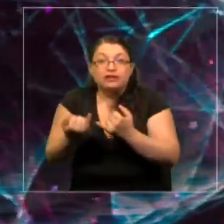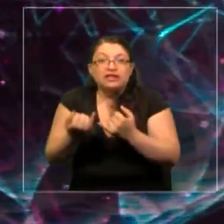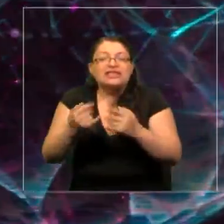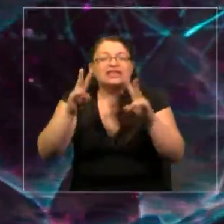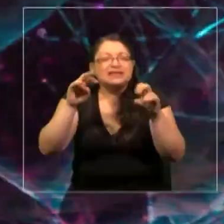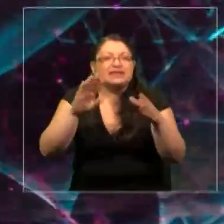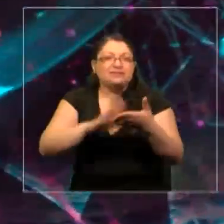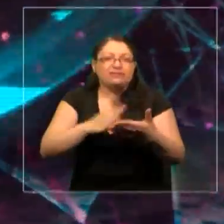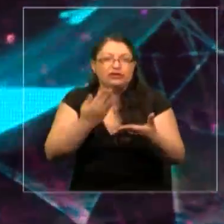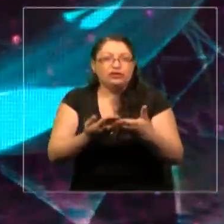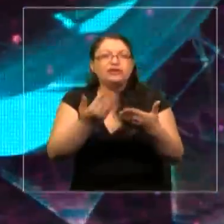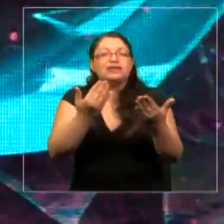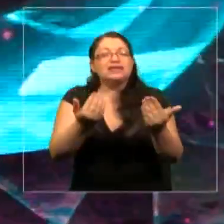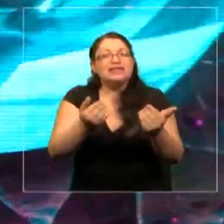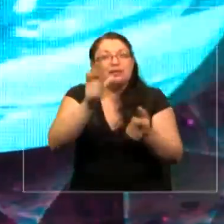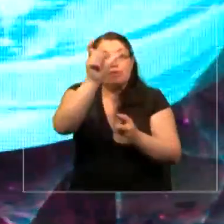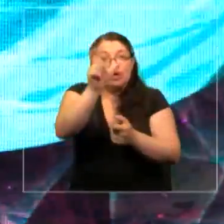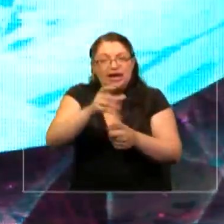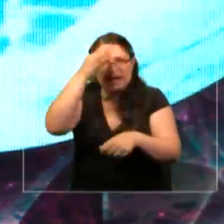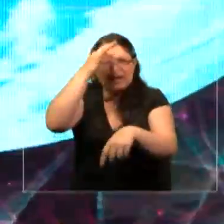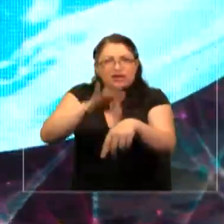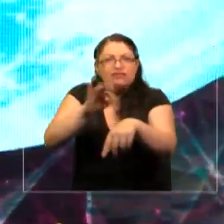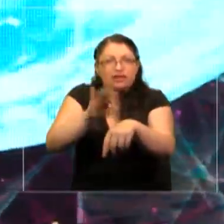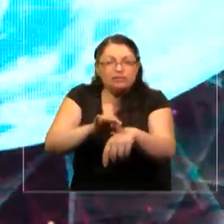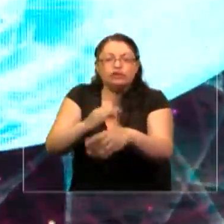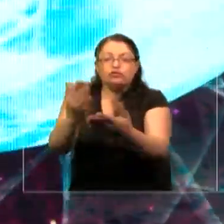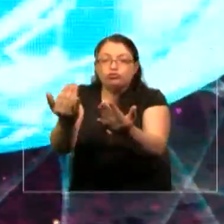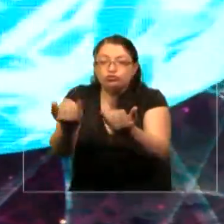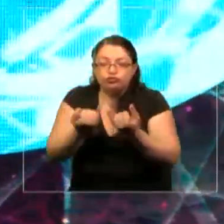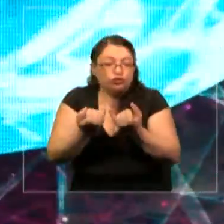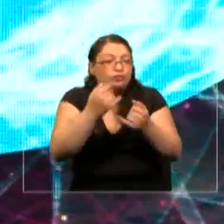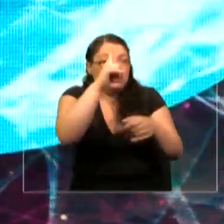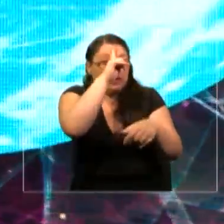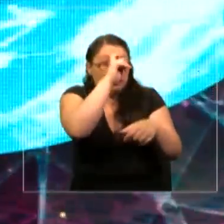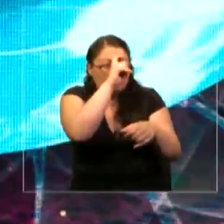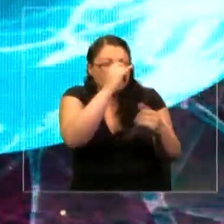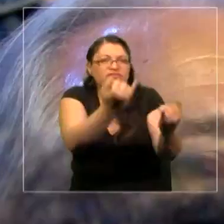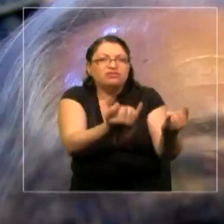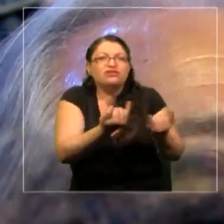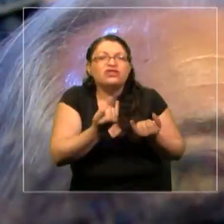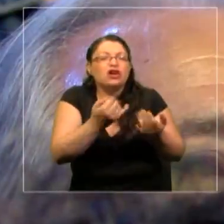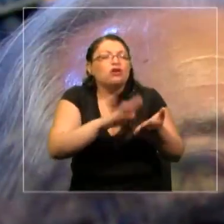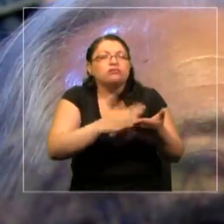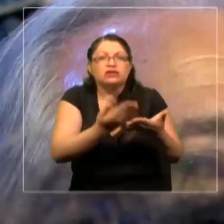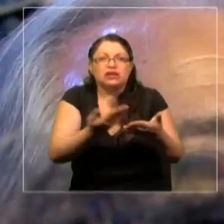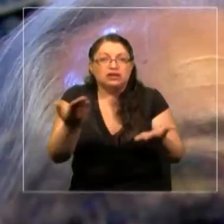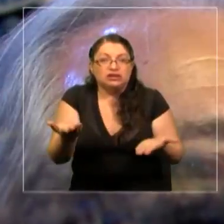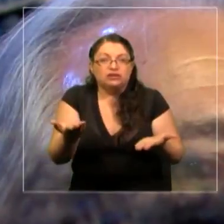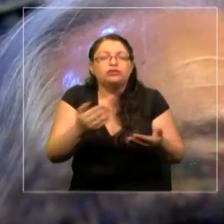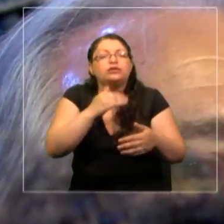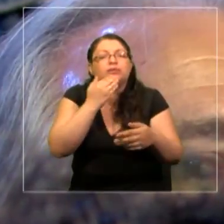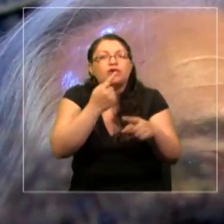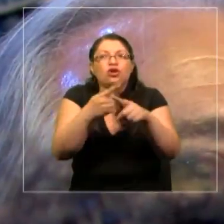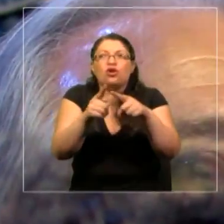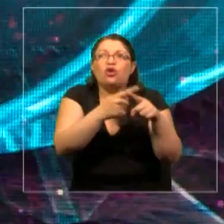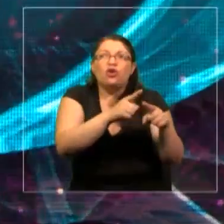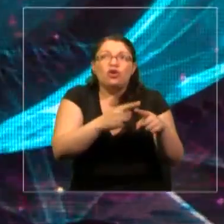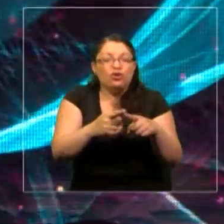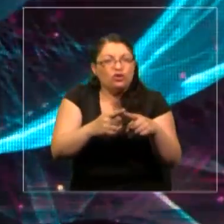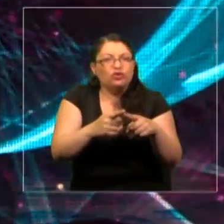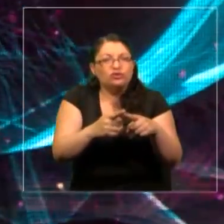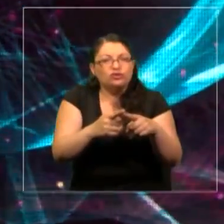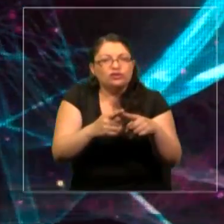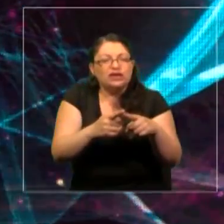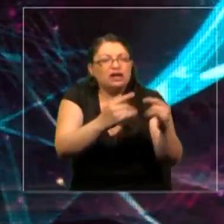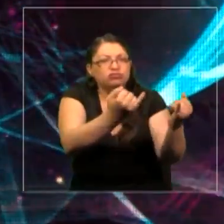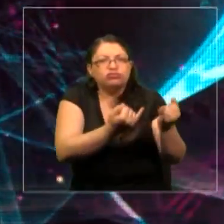salud, necesitamos datos del paciente, de los hospitales, sobre la condición de su salud y también muchas otras fuentes de